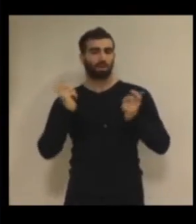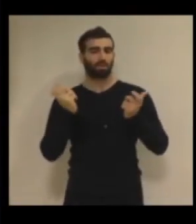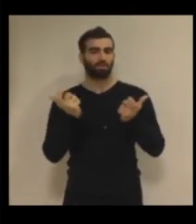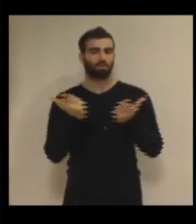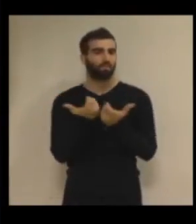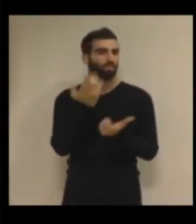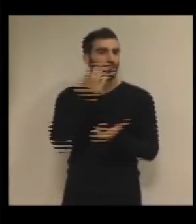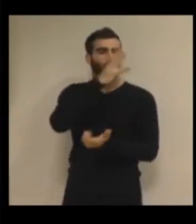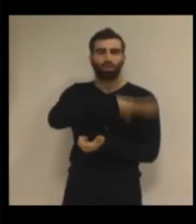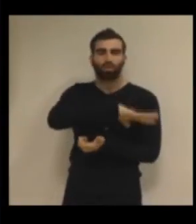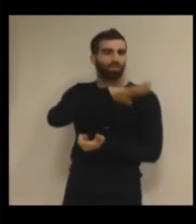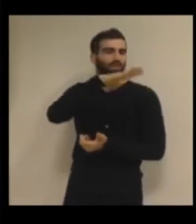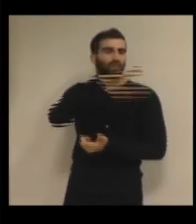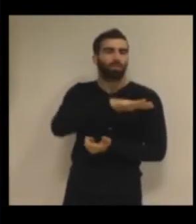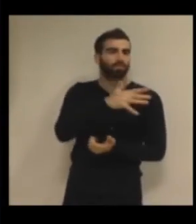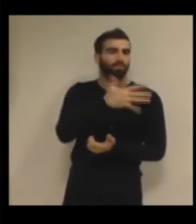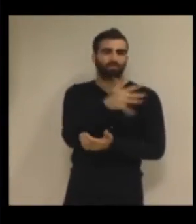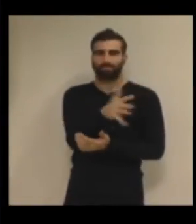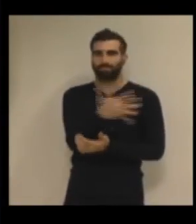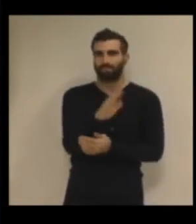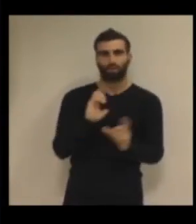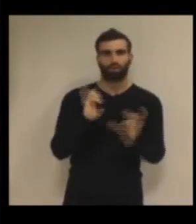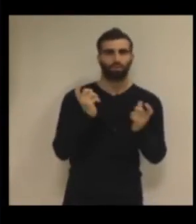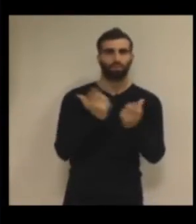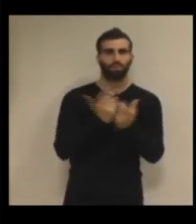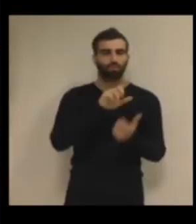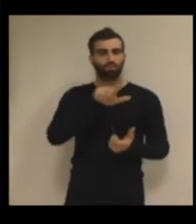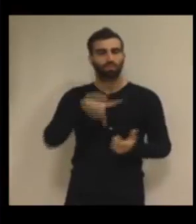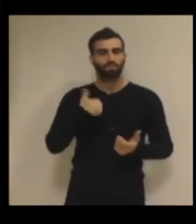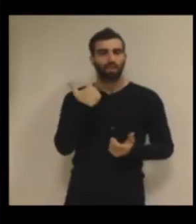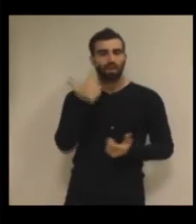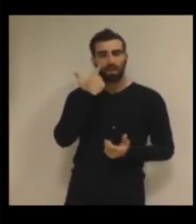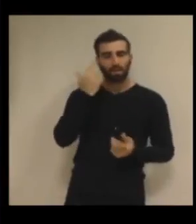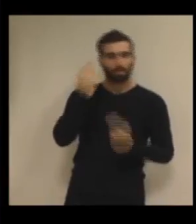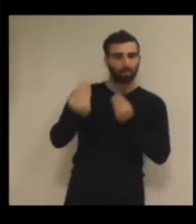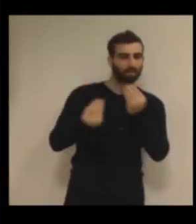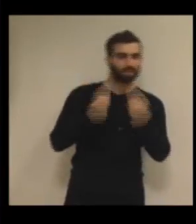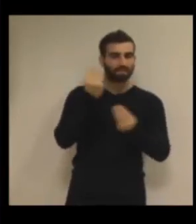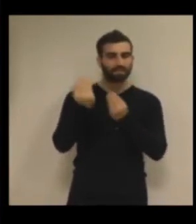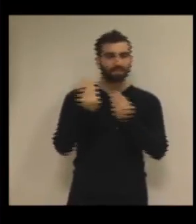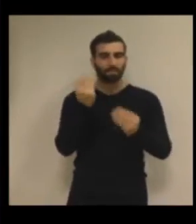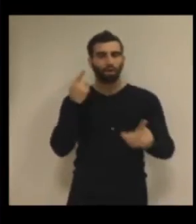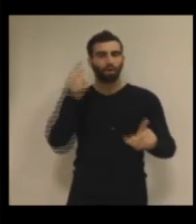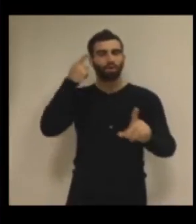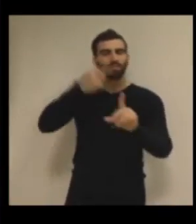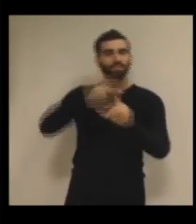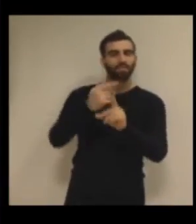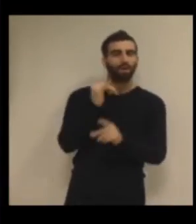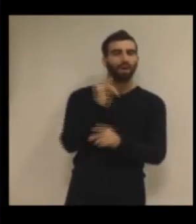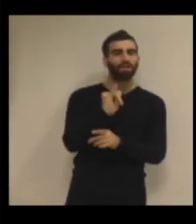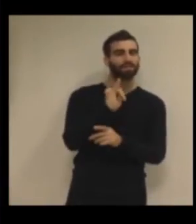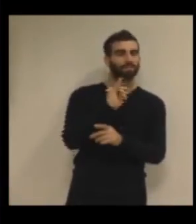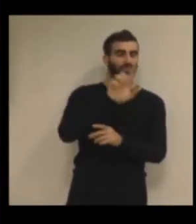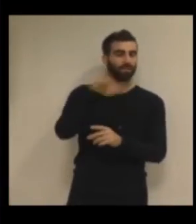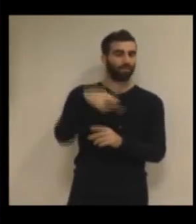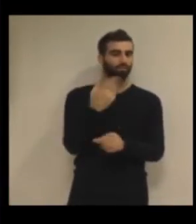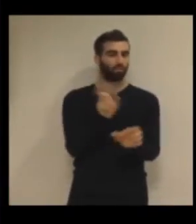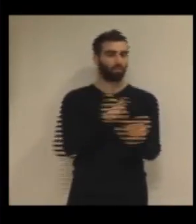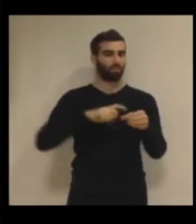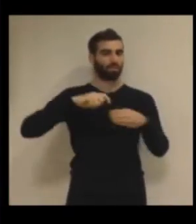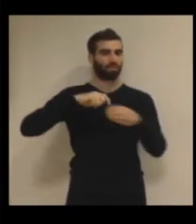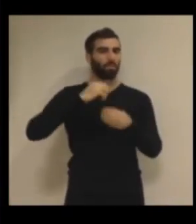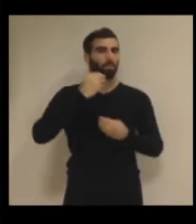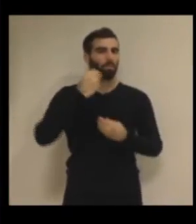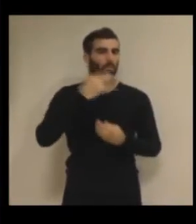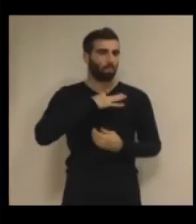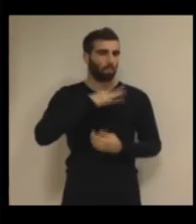menos, cada 4 o 5 meses vemos qué hitos tenemos marcados y en los que ellos pueden participar. Y la verdad es que Miguel Ángel